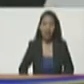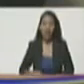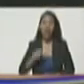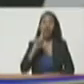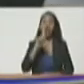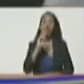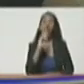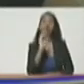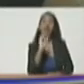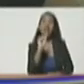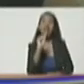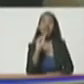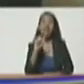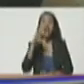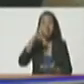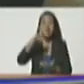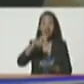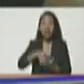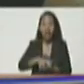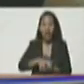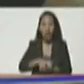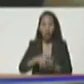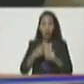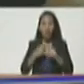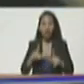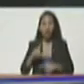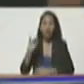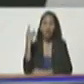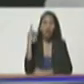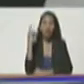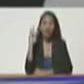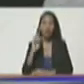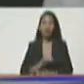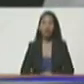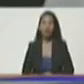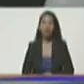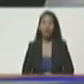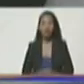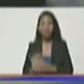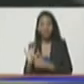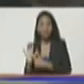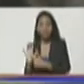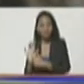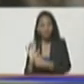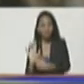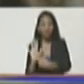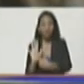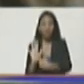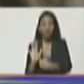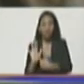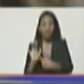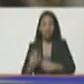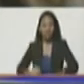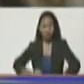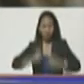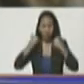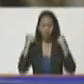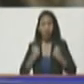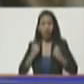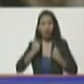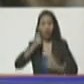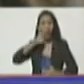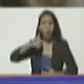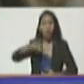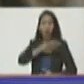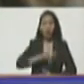Arce del Estado Plurinacional de Bolivia, ejemplo de la tenacidad de los pueblos en